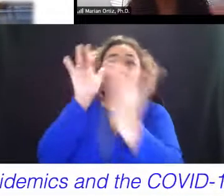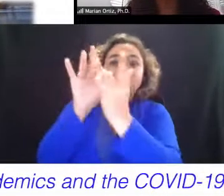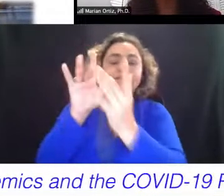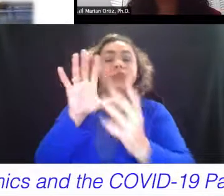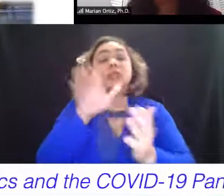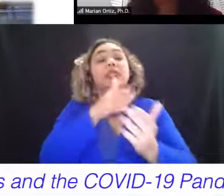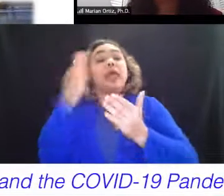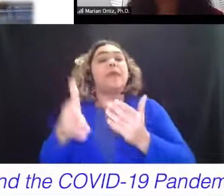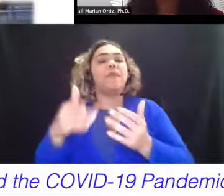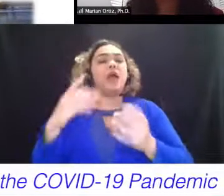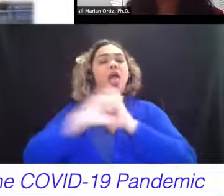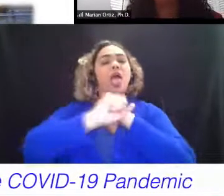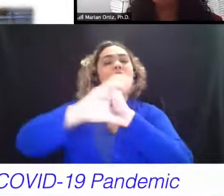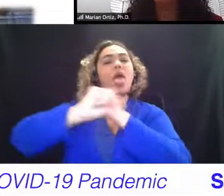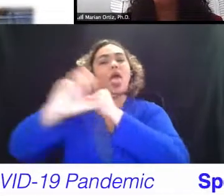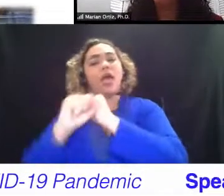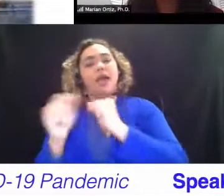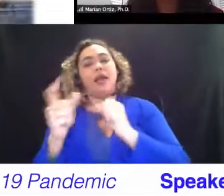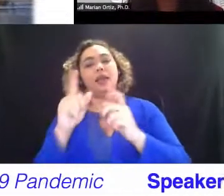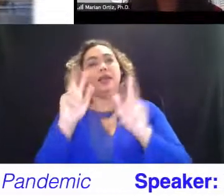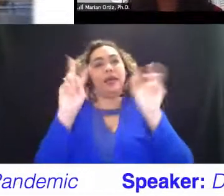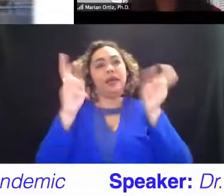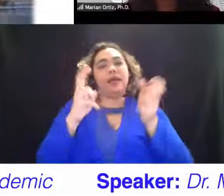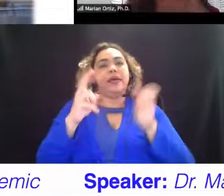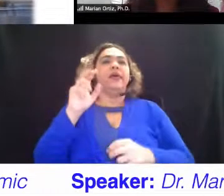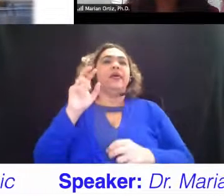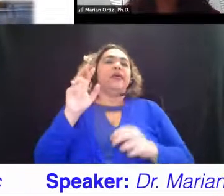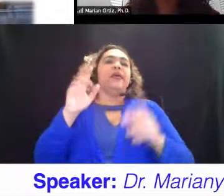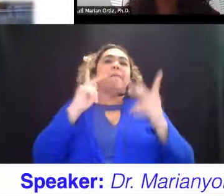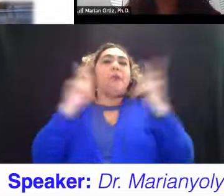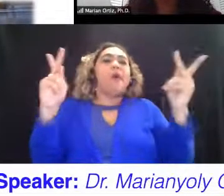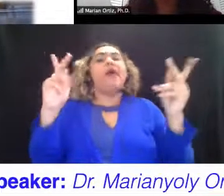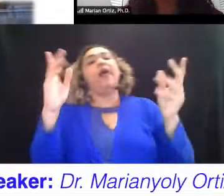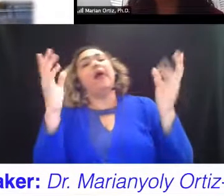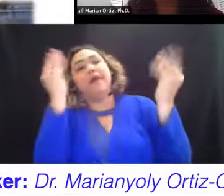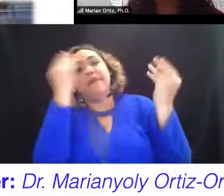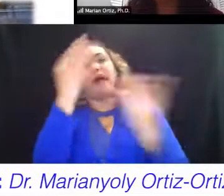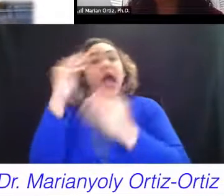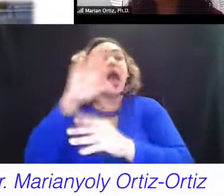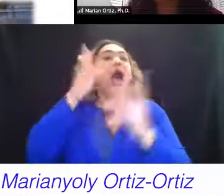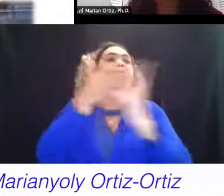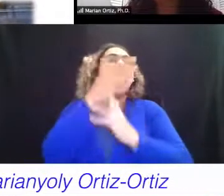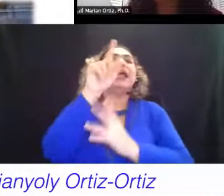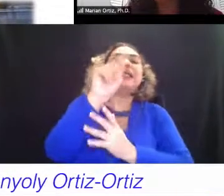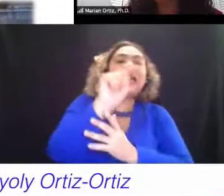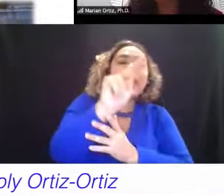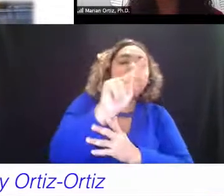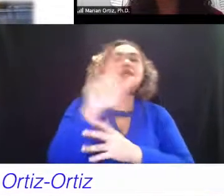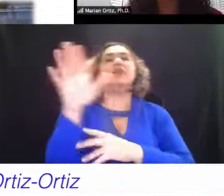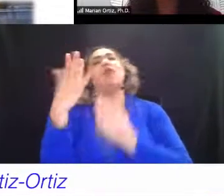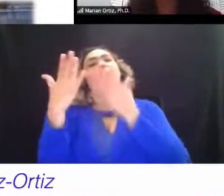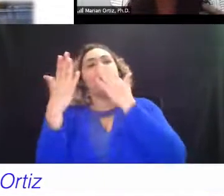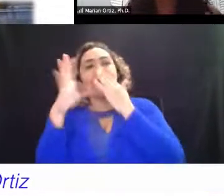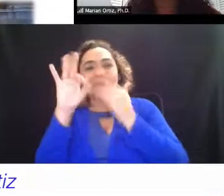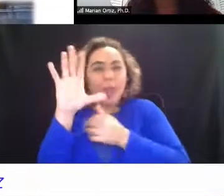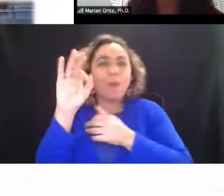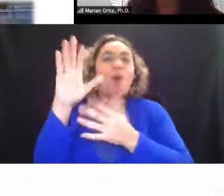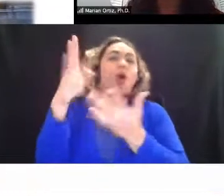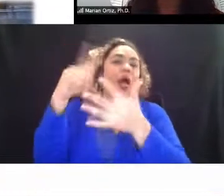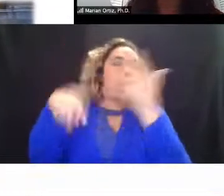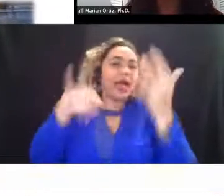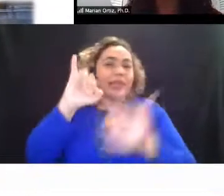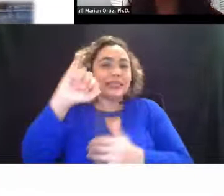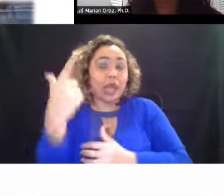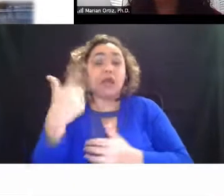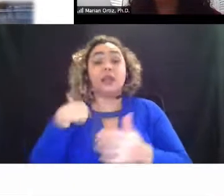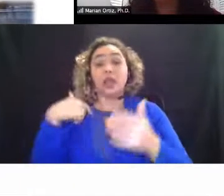tenemos campañas en relaciones públicas, donde entonces vamos a todos los medios y al público general. Tenemos diversos programas de